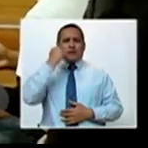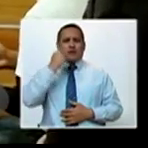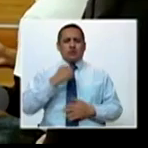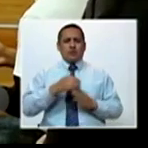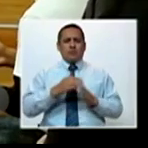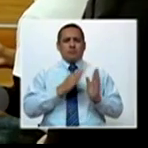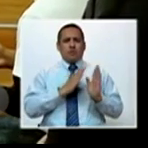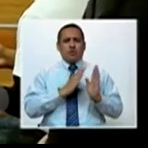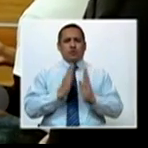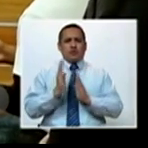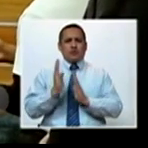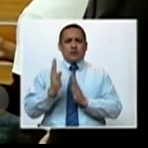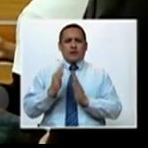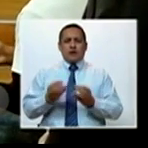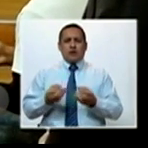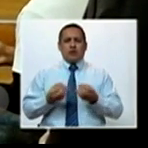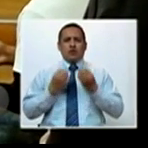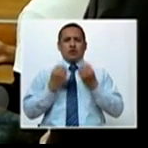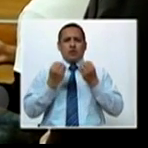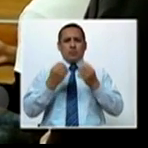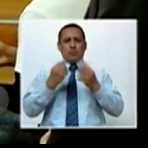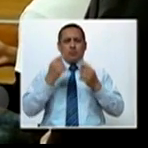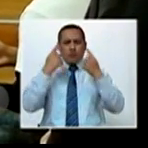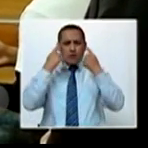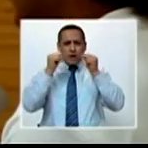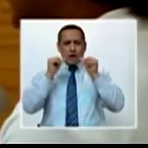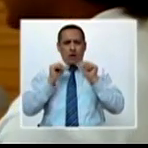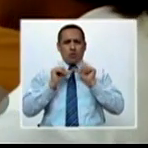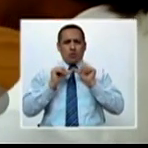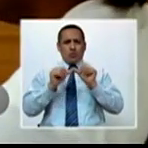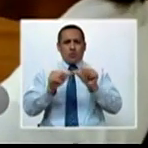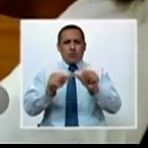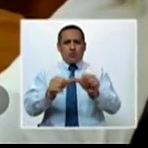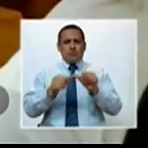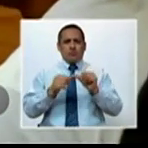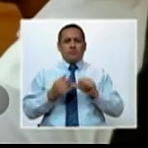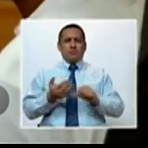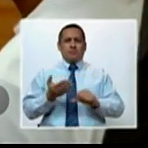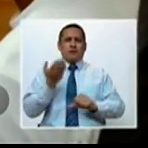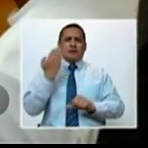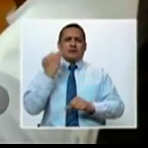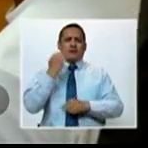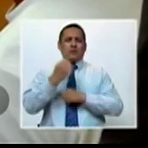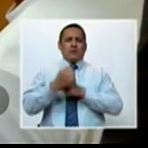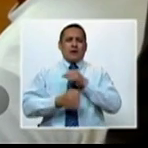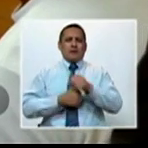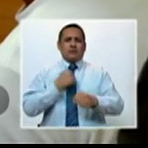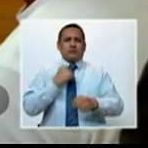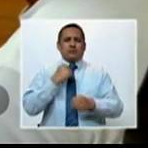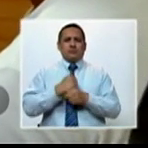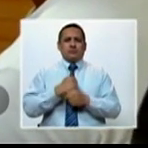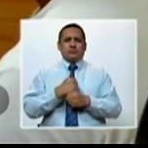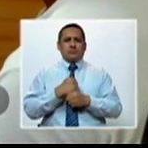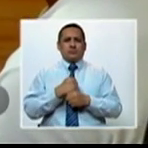derecho procesal con vigencia desde los tiempos